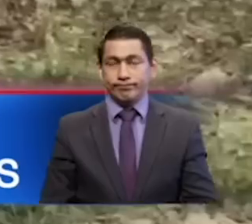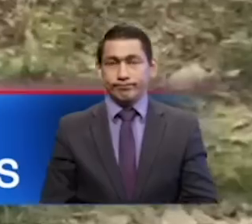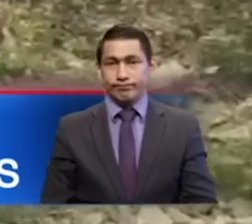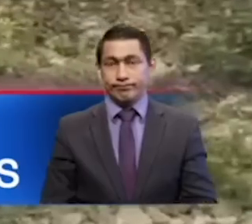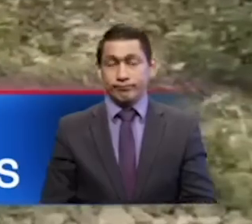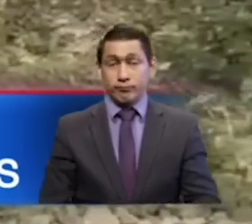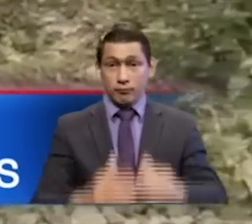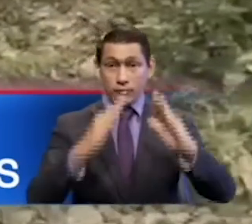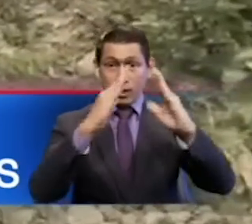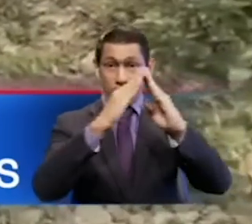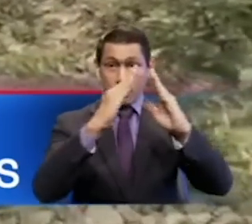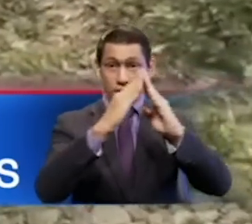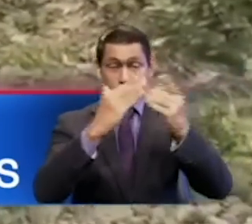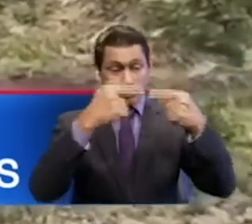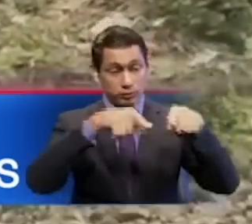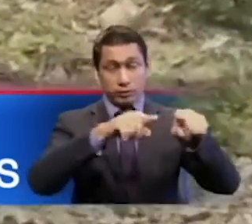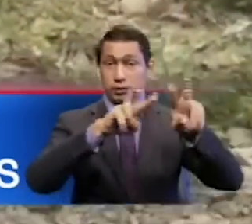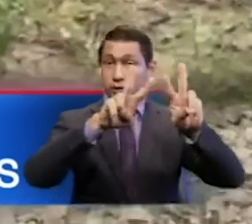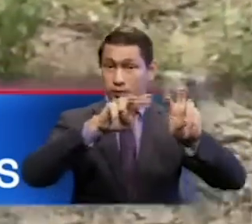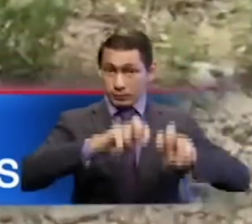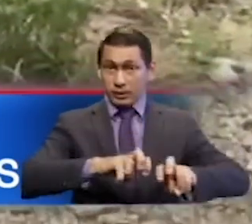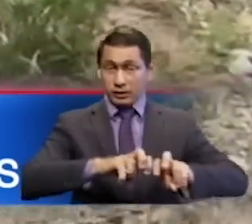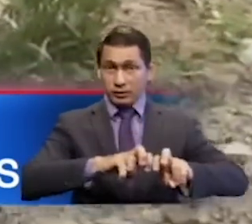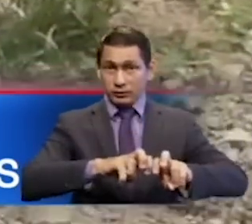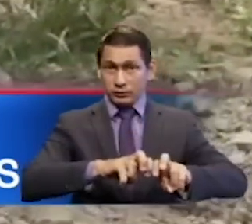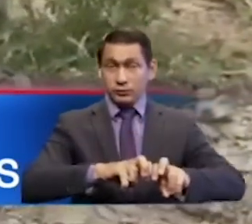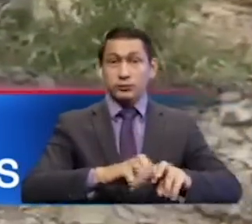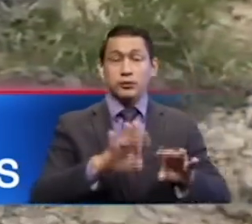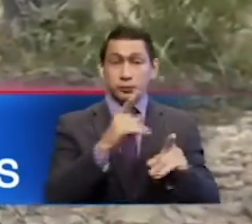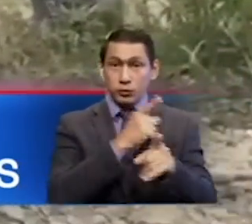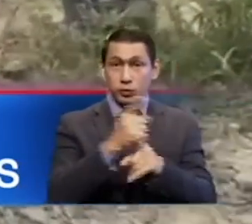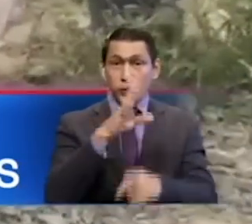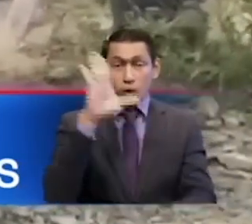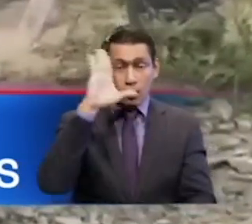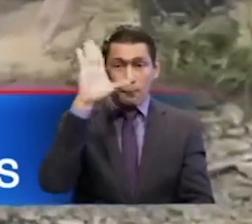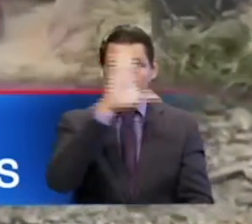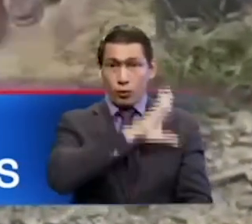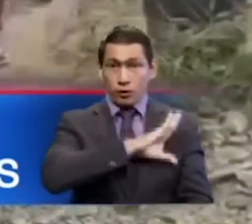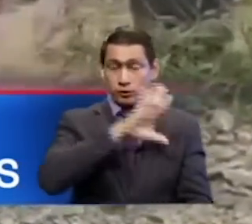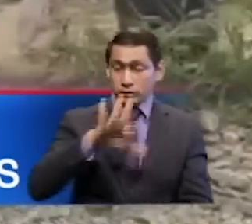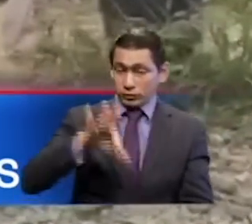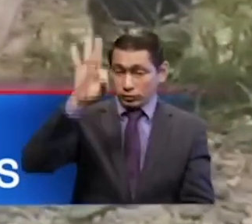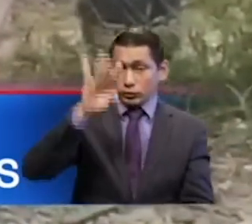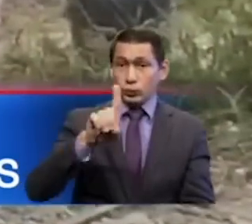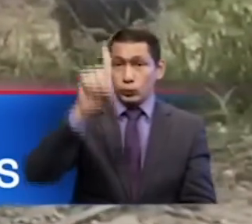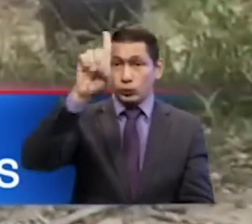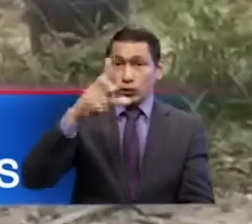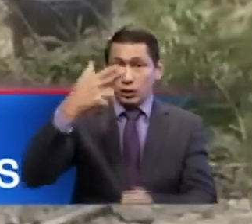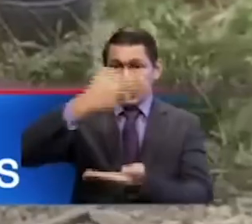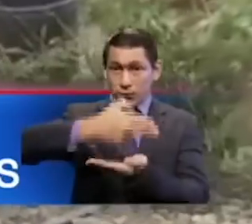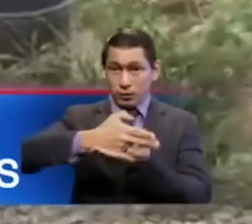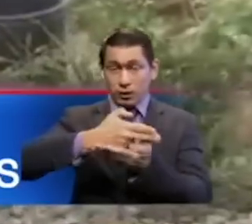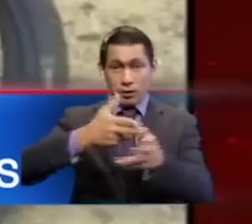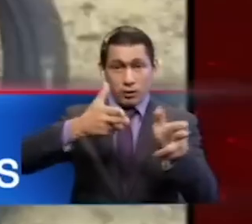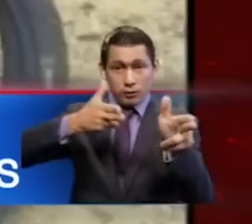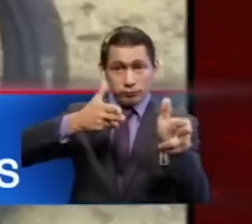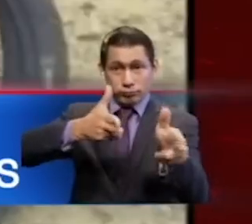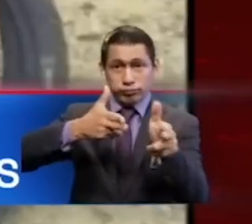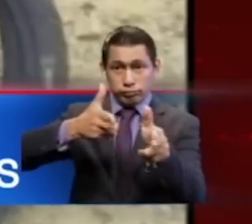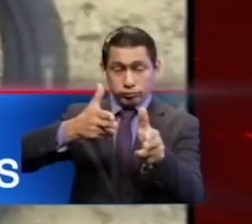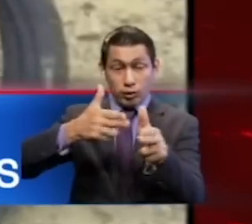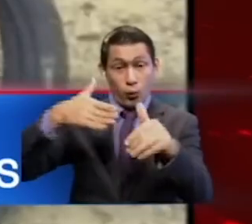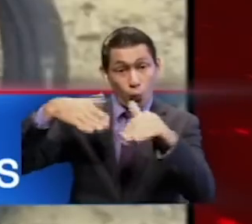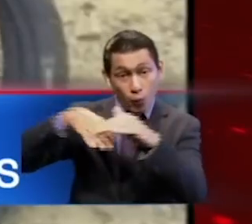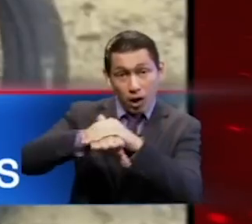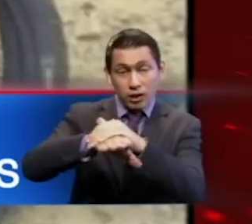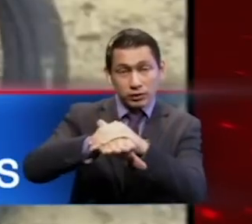la casa intervenida por la policía y la fiscalía, los agentes decomisaron un arma de fuego, una alimentadora con varias